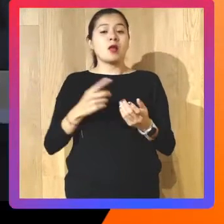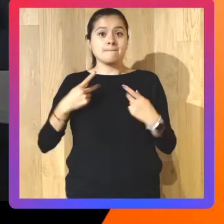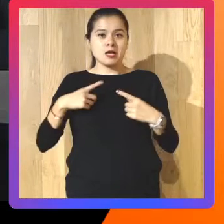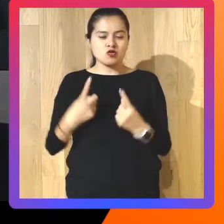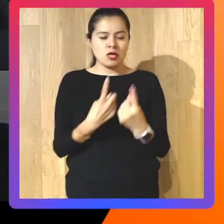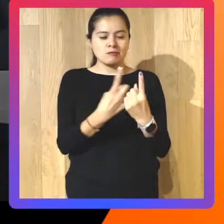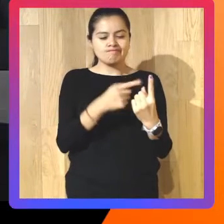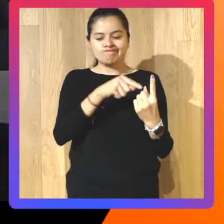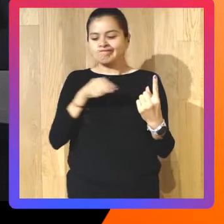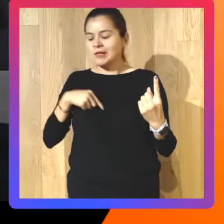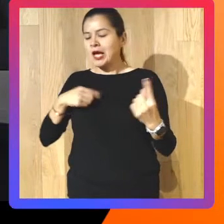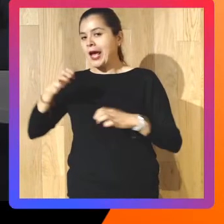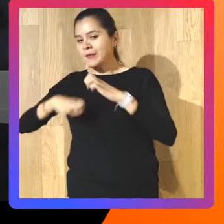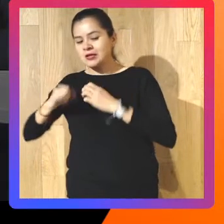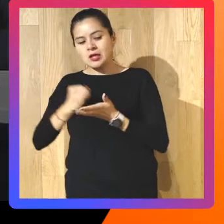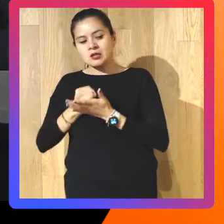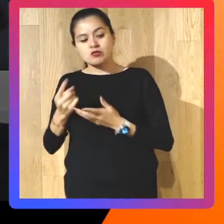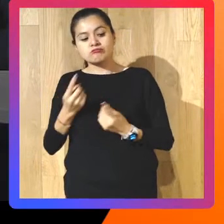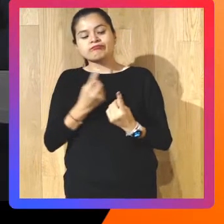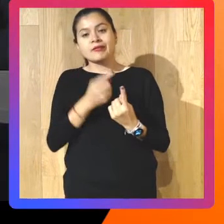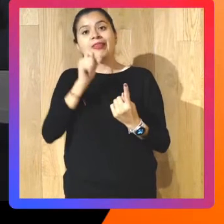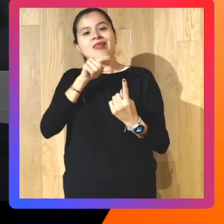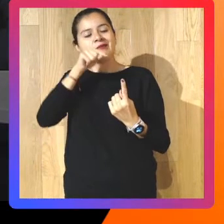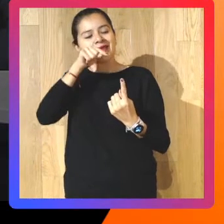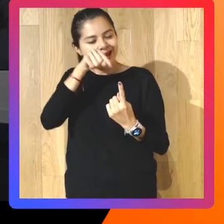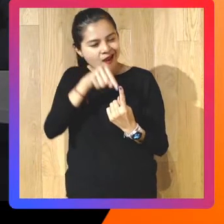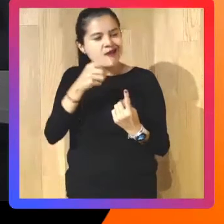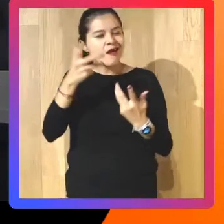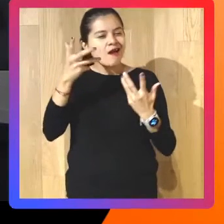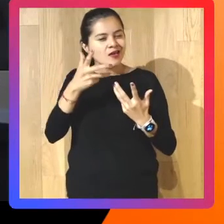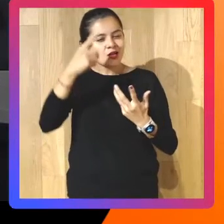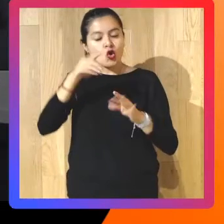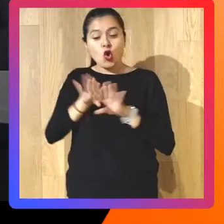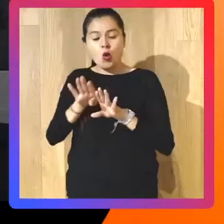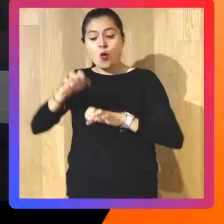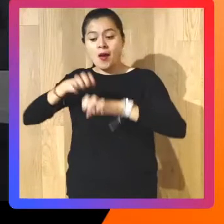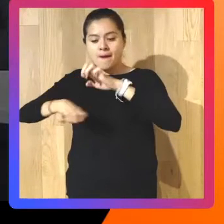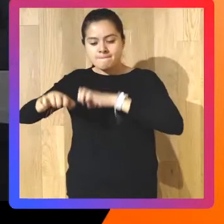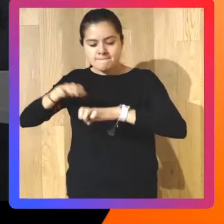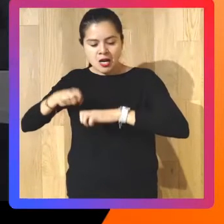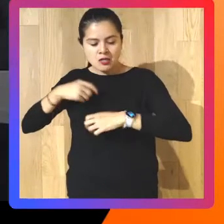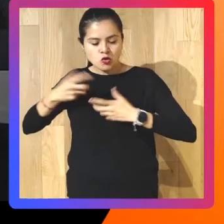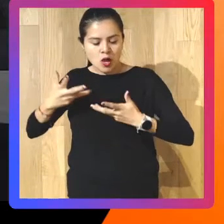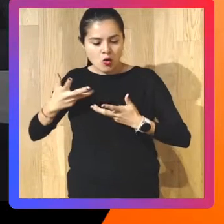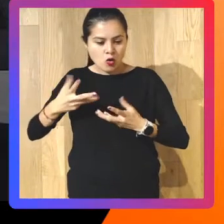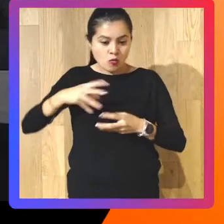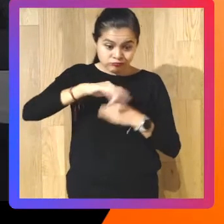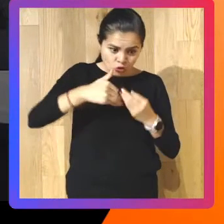decisiones empresariales también implica considerar cómo las acciones de una empresa afectan al conjunto de la